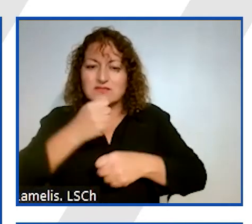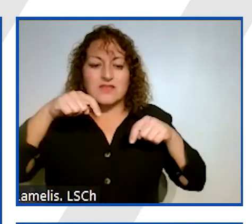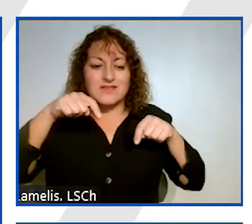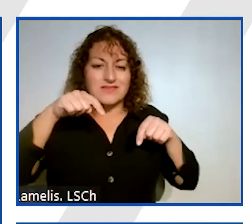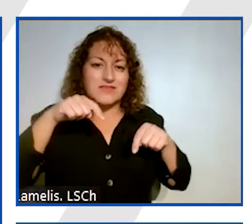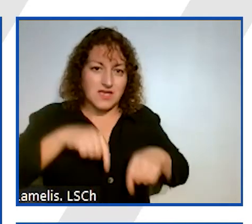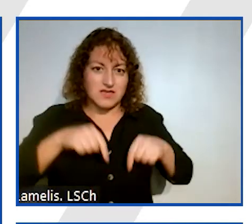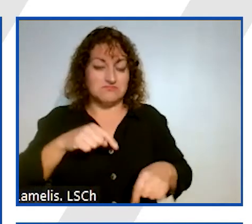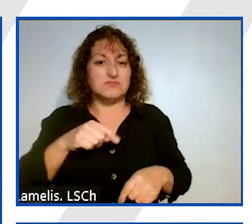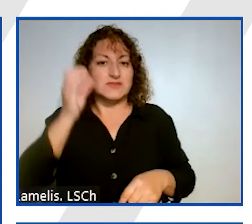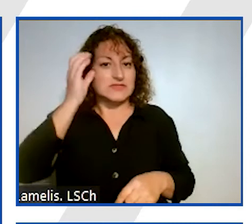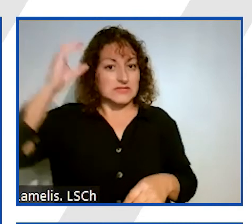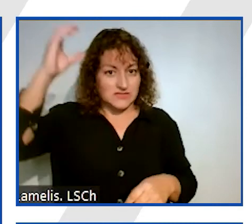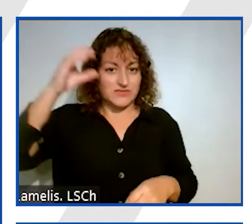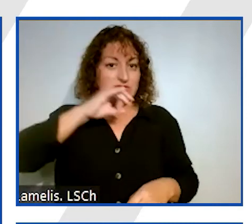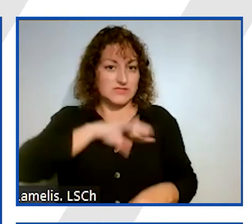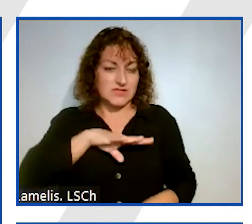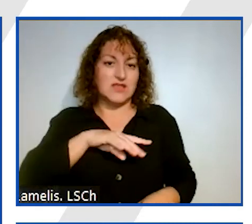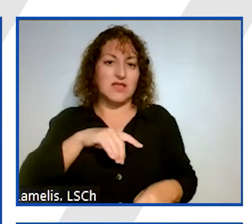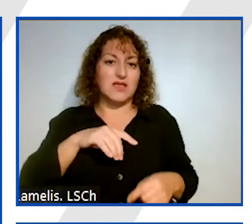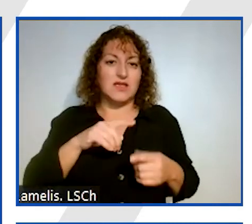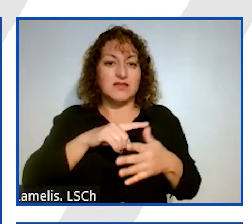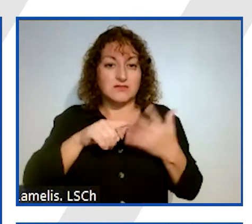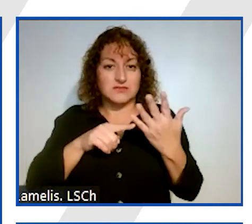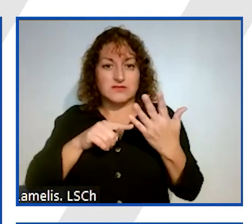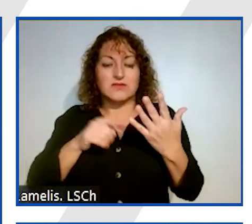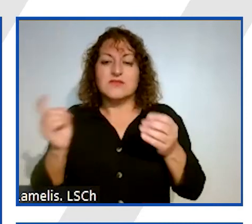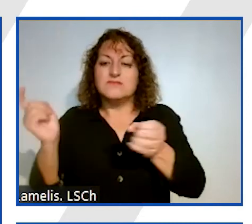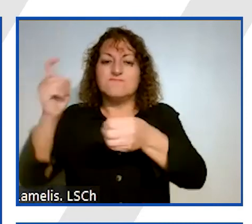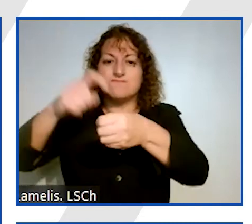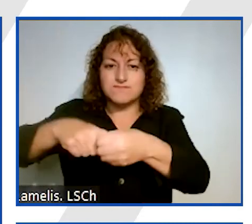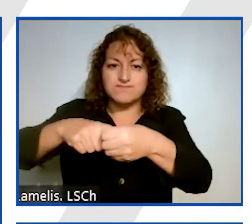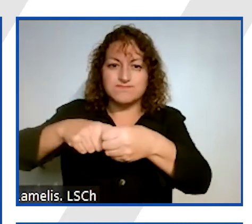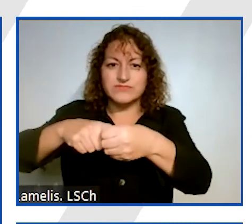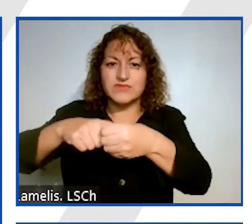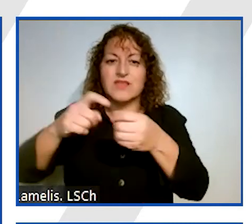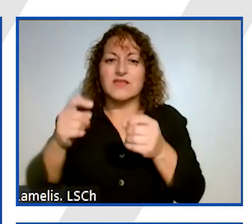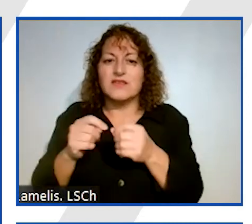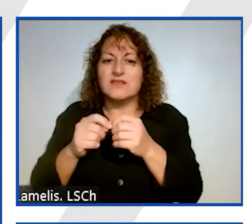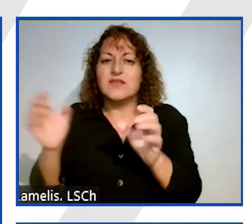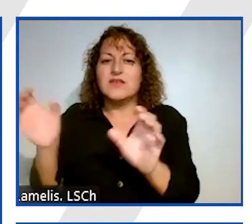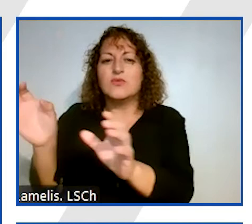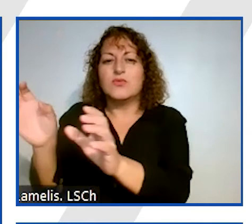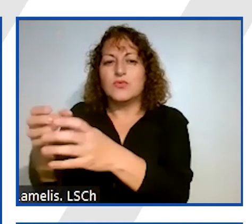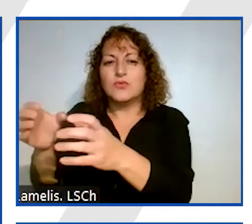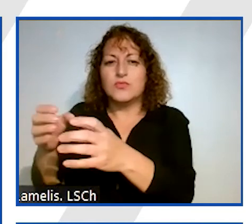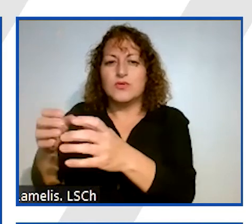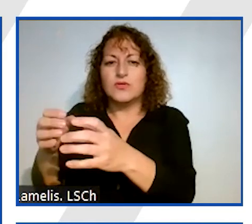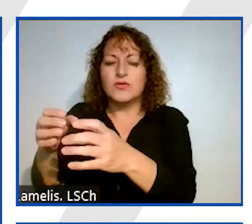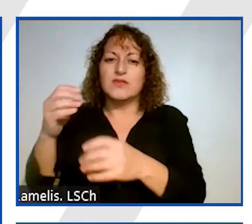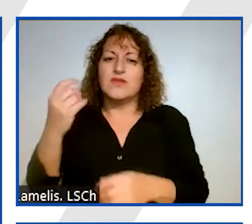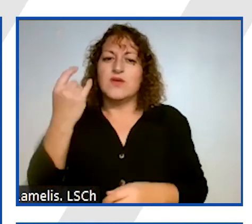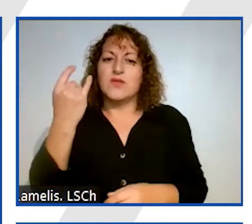nacionales que somos adscritos a la rama del grupo de expertos de tiburones de la